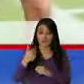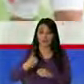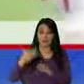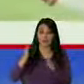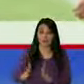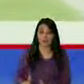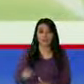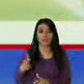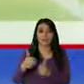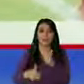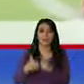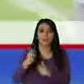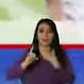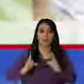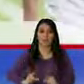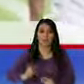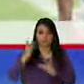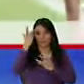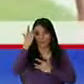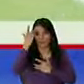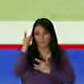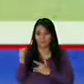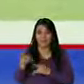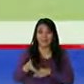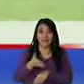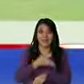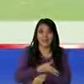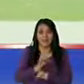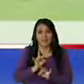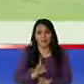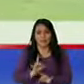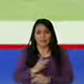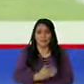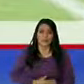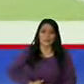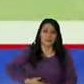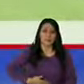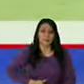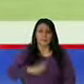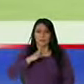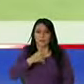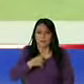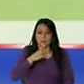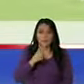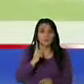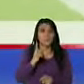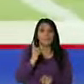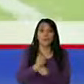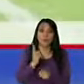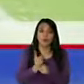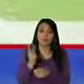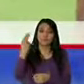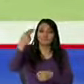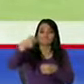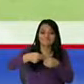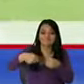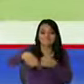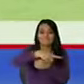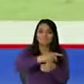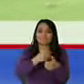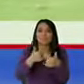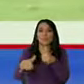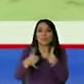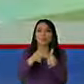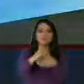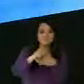atraviesa problemas de salud. El jugador sufriría de dolencias estomacales y vómitos, por lo que no es tomado en cuenta por el entrenador